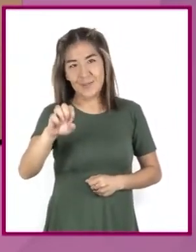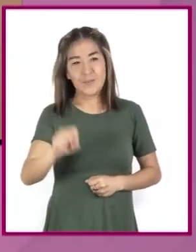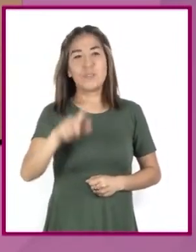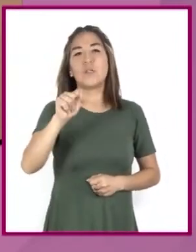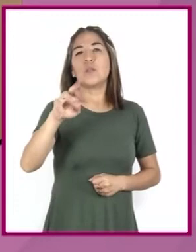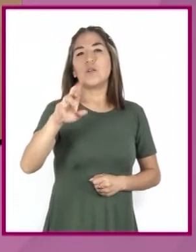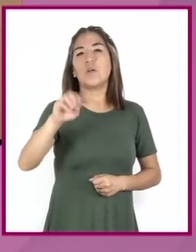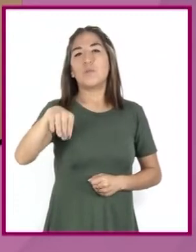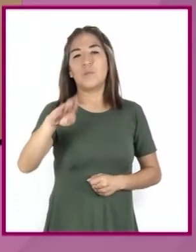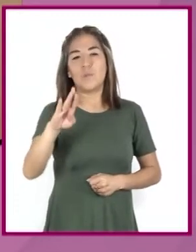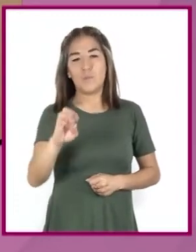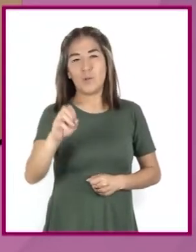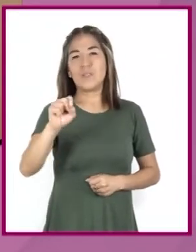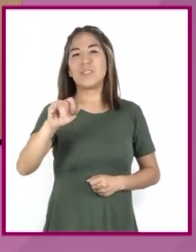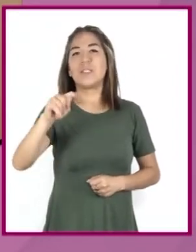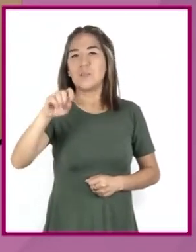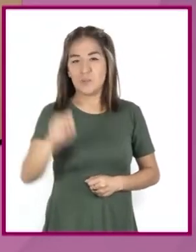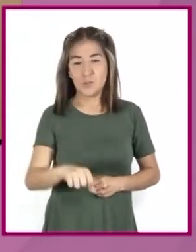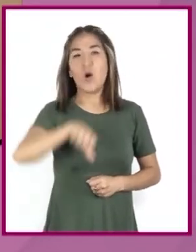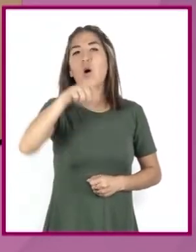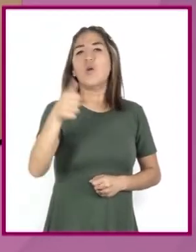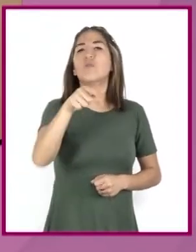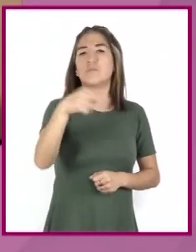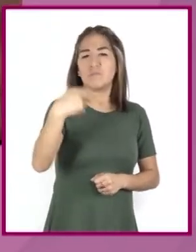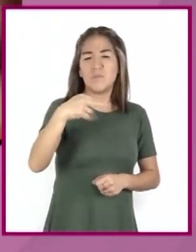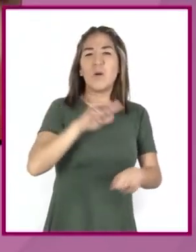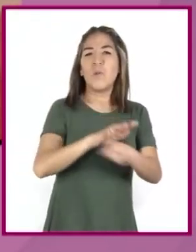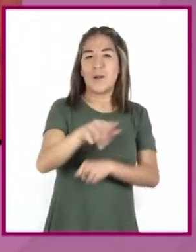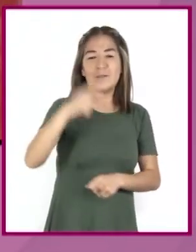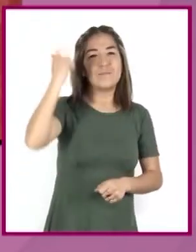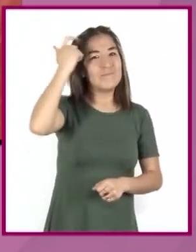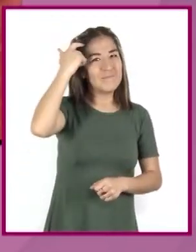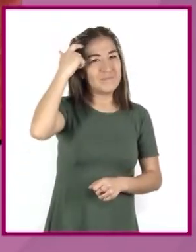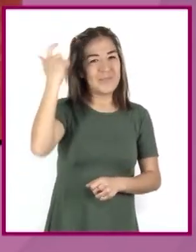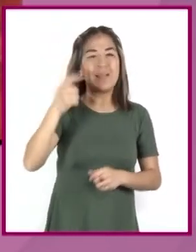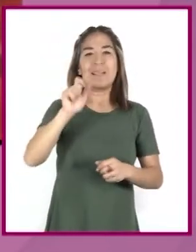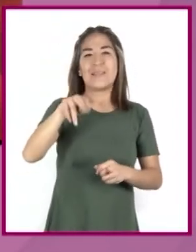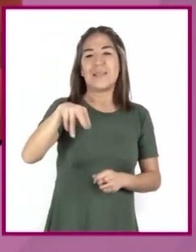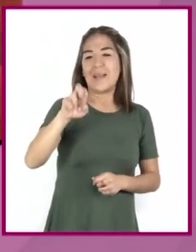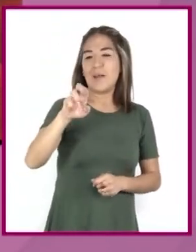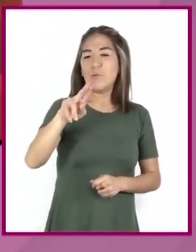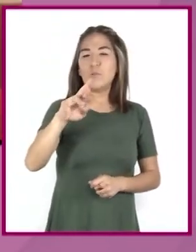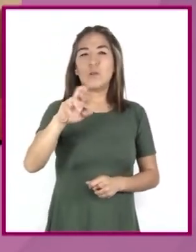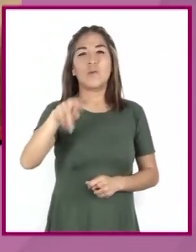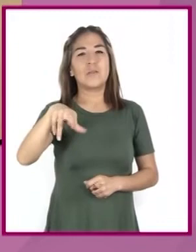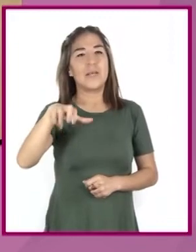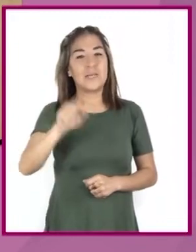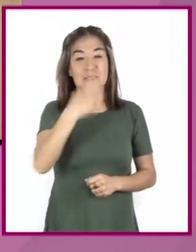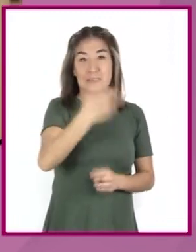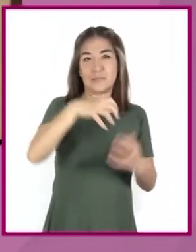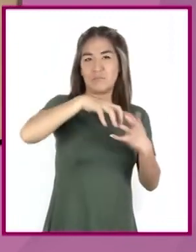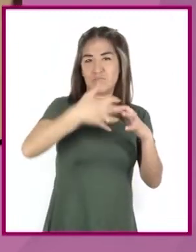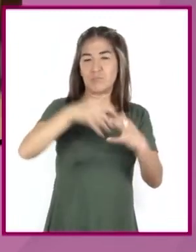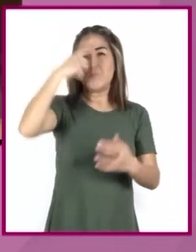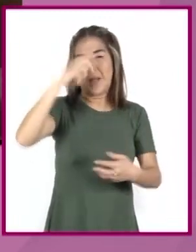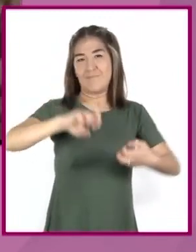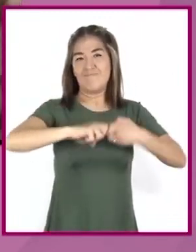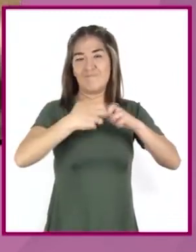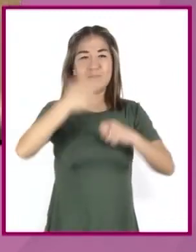otros que me llamaron la atención son las neuronas, que son estas, que forman parte de nuestro sistema